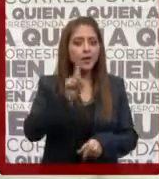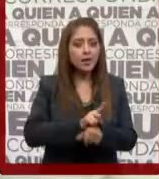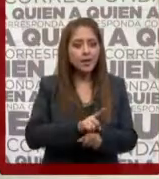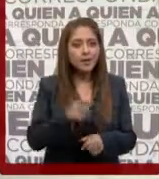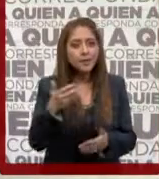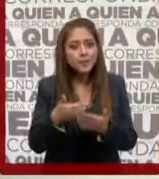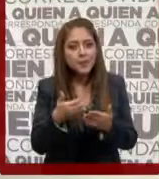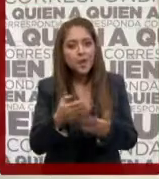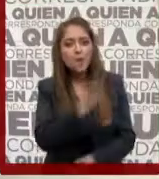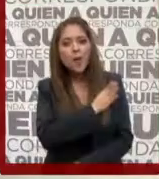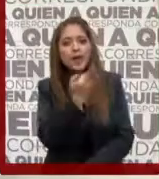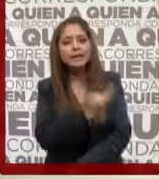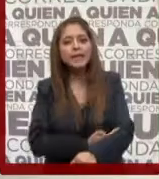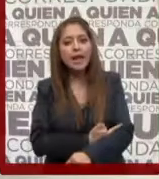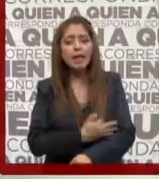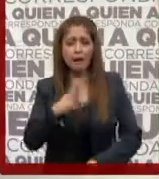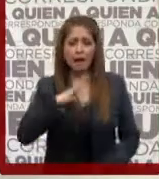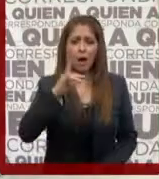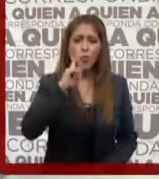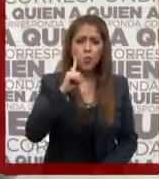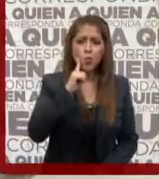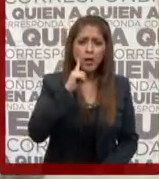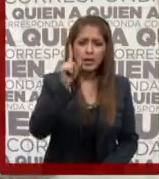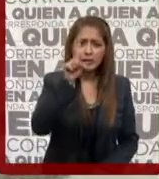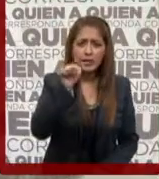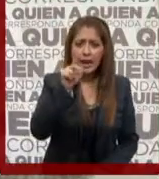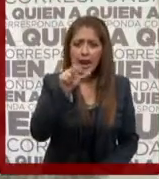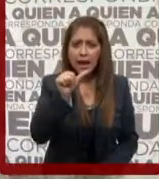Buenas tardes. ¿Se encuentra Sarita?